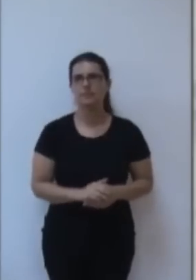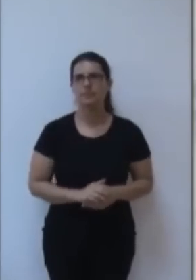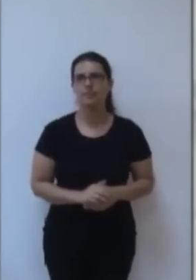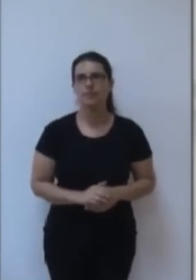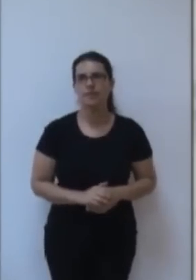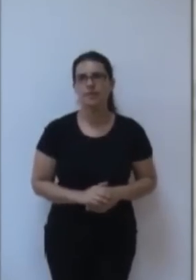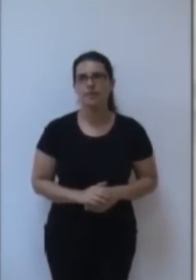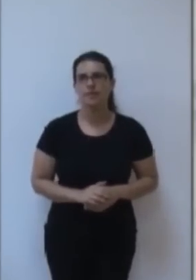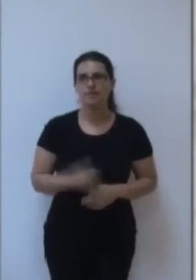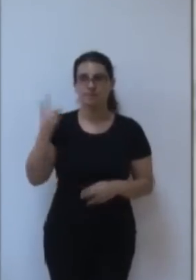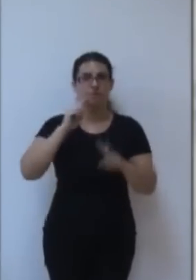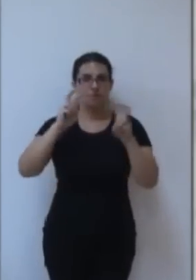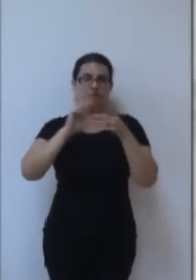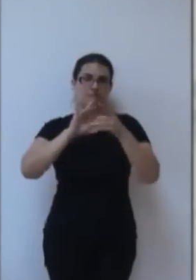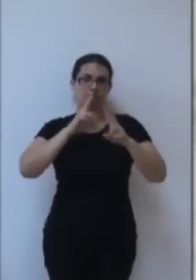En esa revolución,